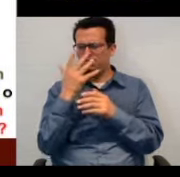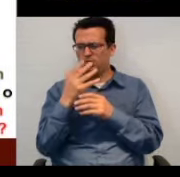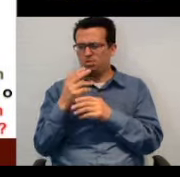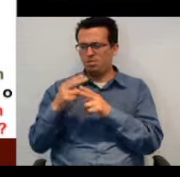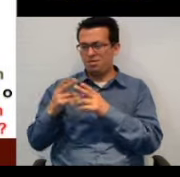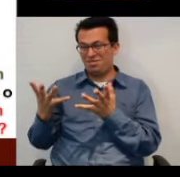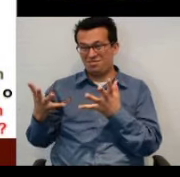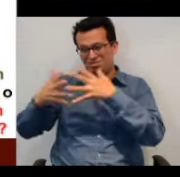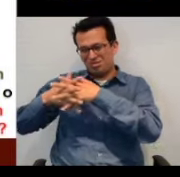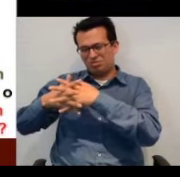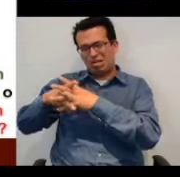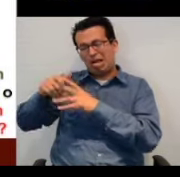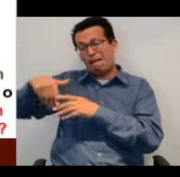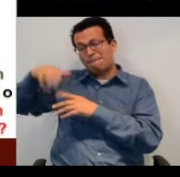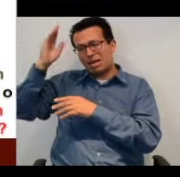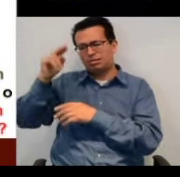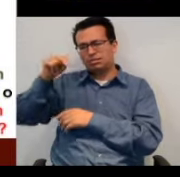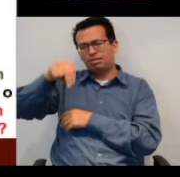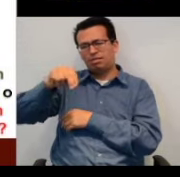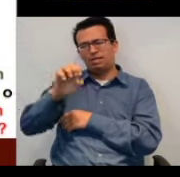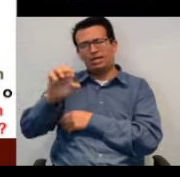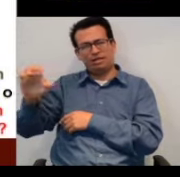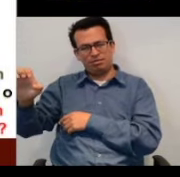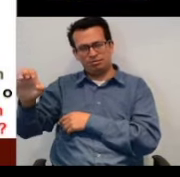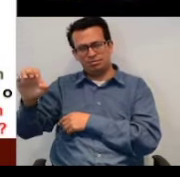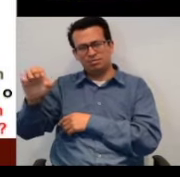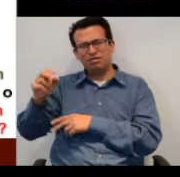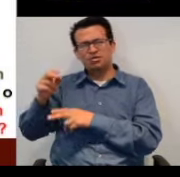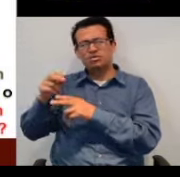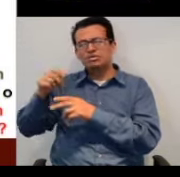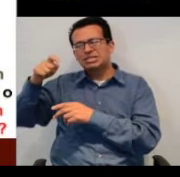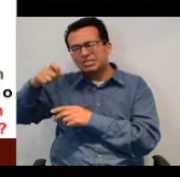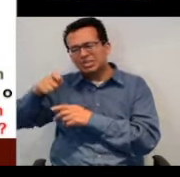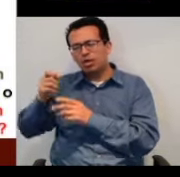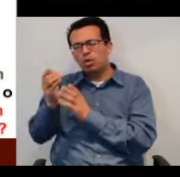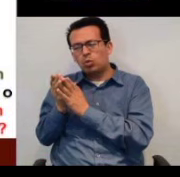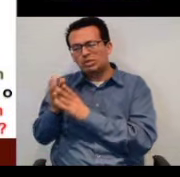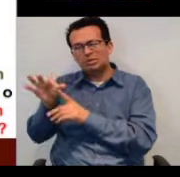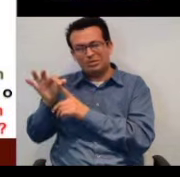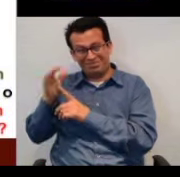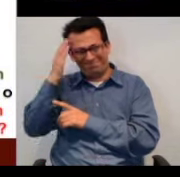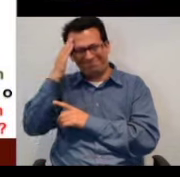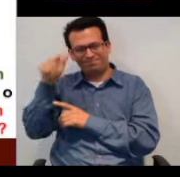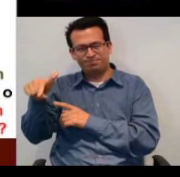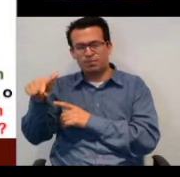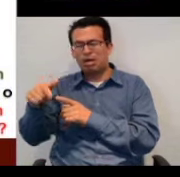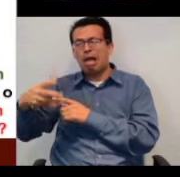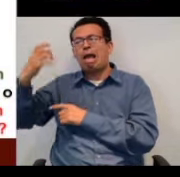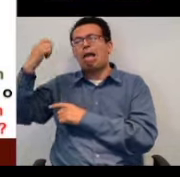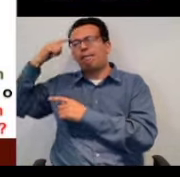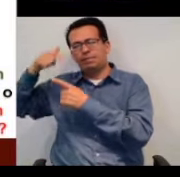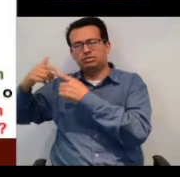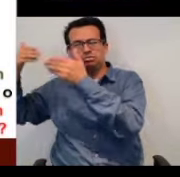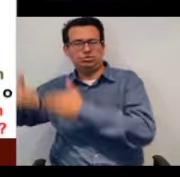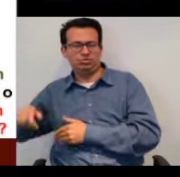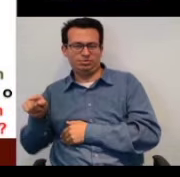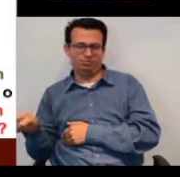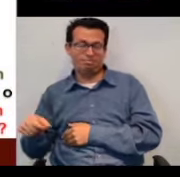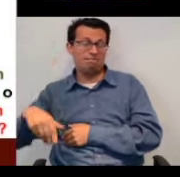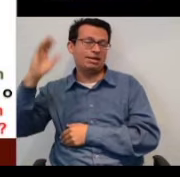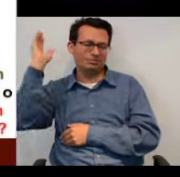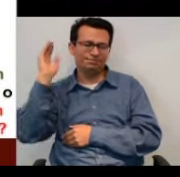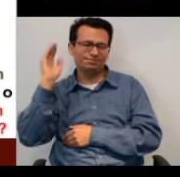de la discapacidad. La educación inclusiva está relacionada con el paradigma actual, que es el paradigma de la educación para todas y